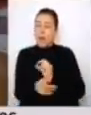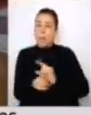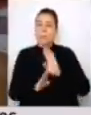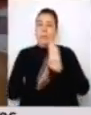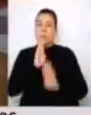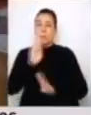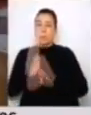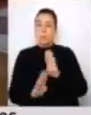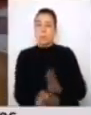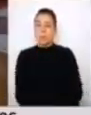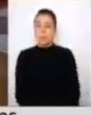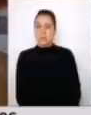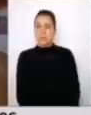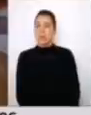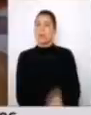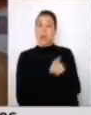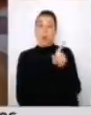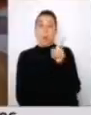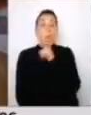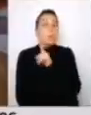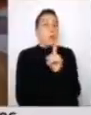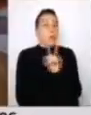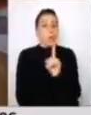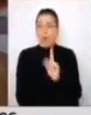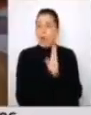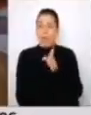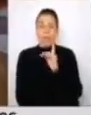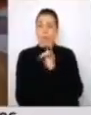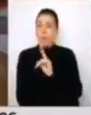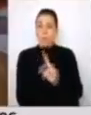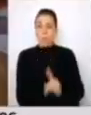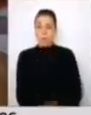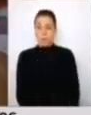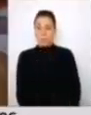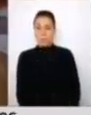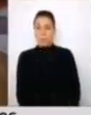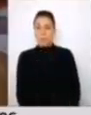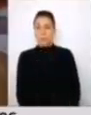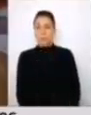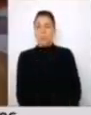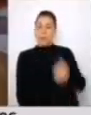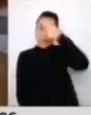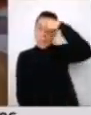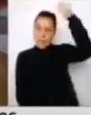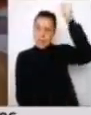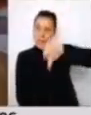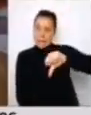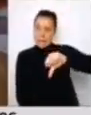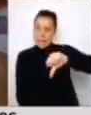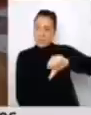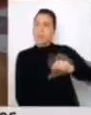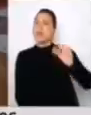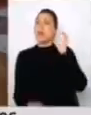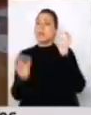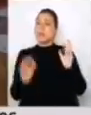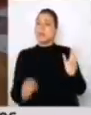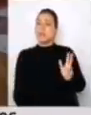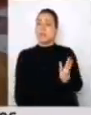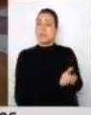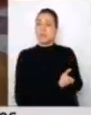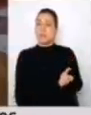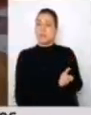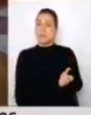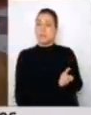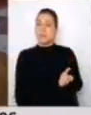los últimos no deben ser los últimos castigo damas y caballeros va a ser lo que nos va a hacer recuperar el